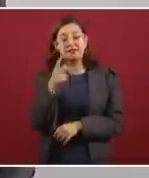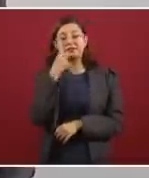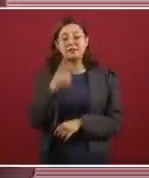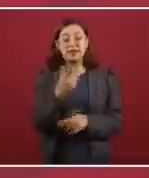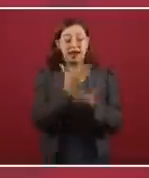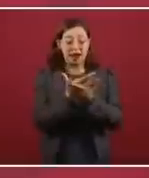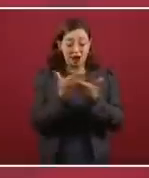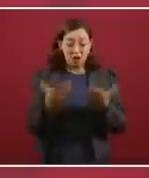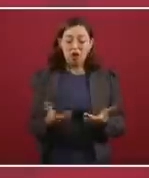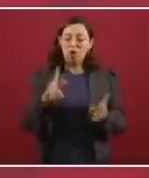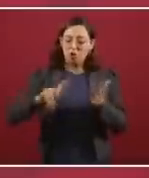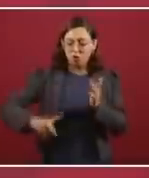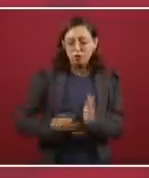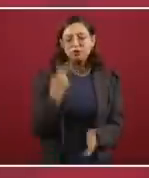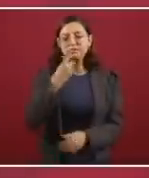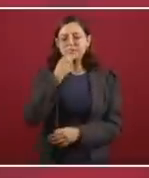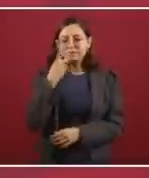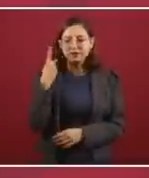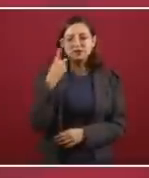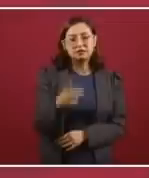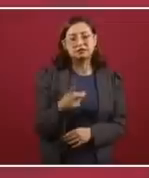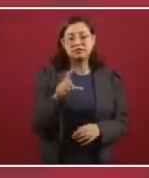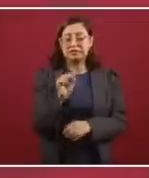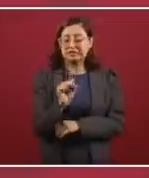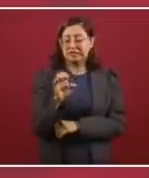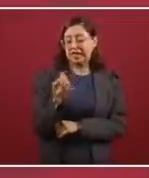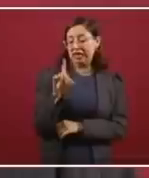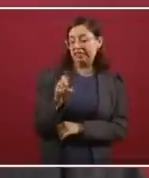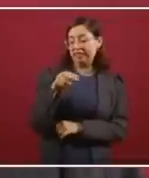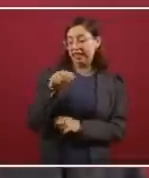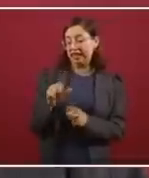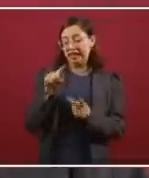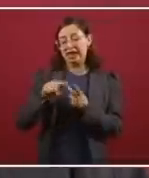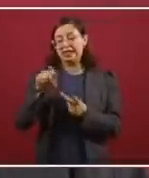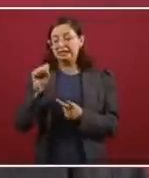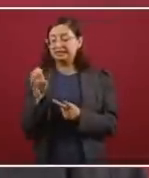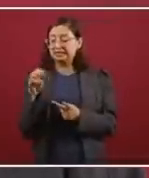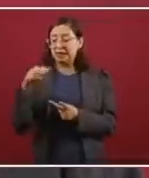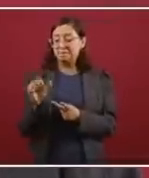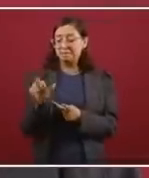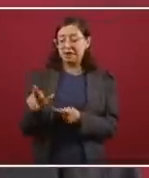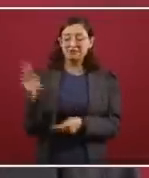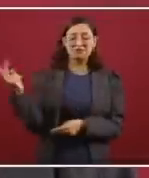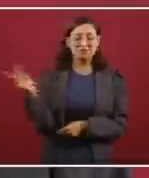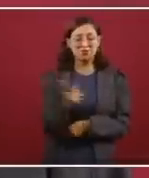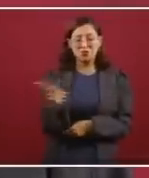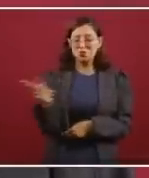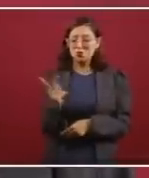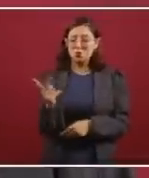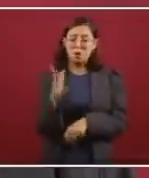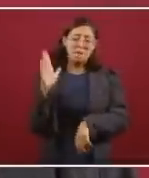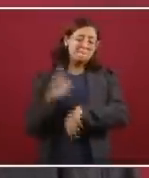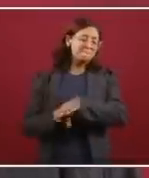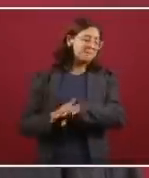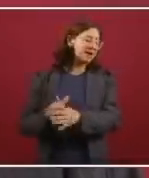son las dos instituciones que más me